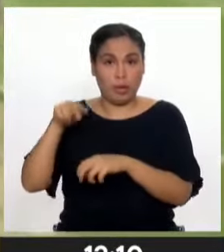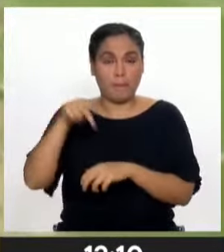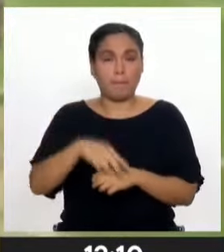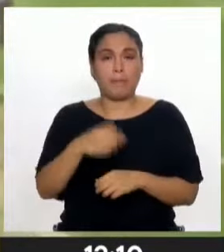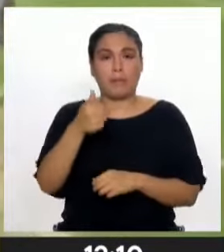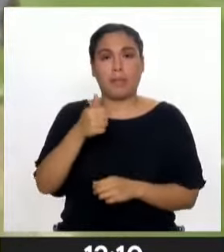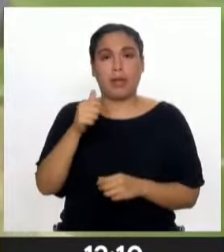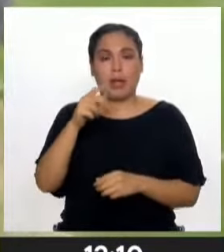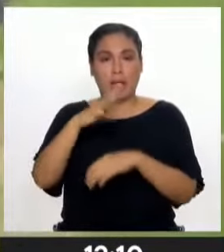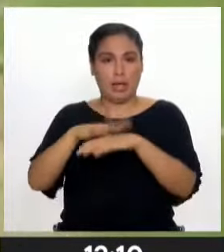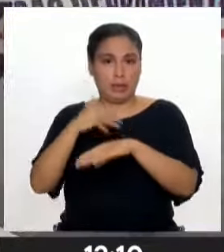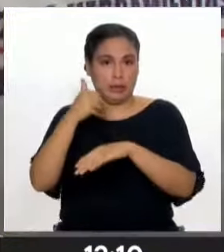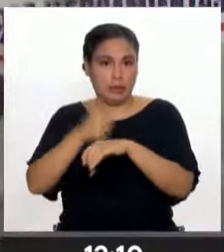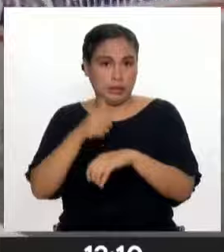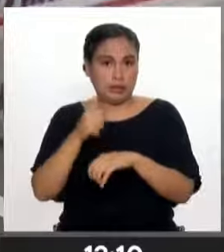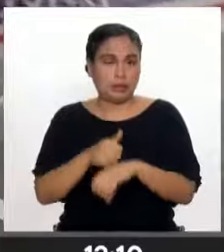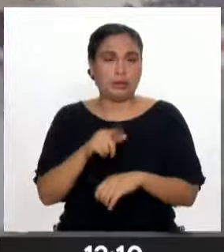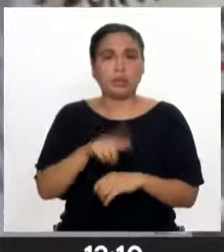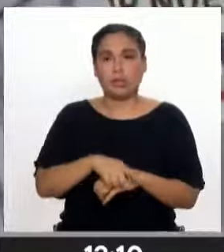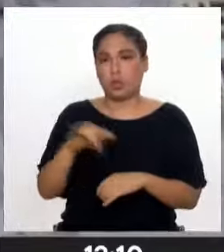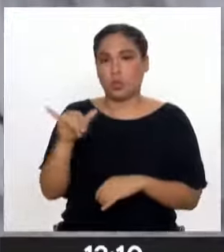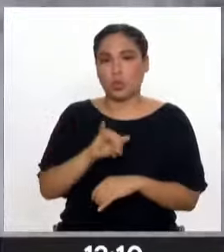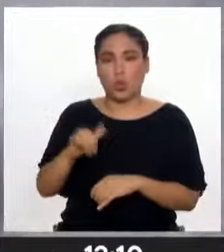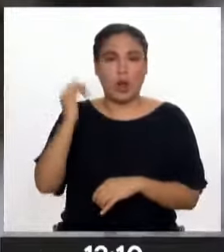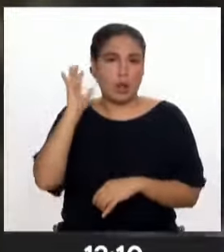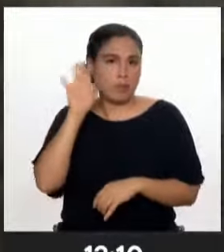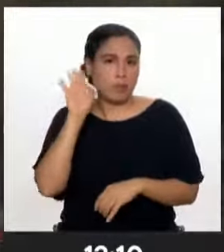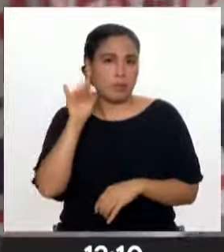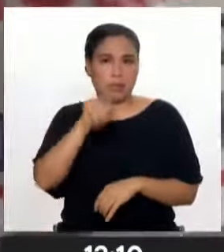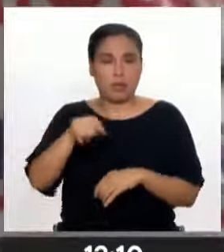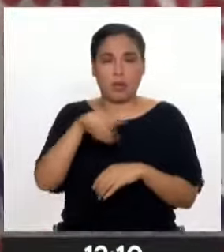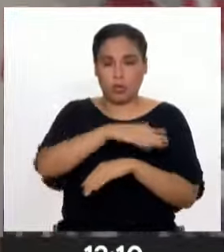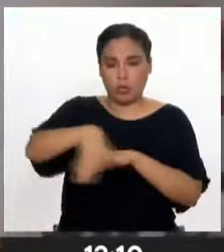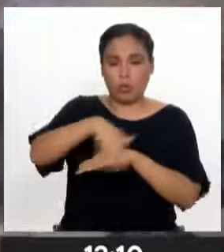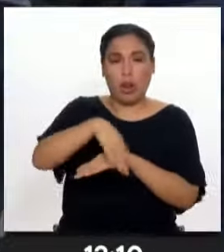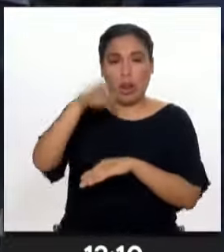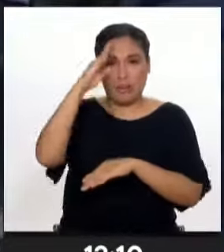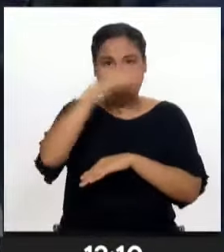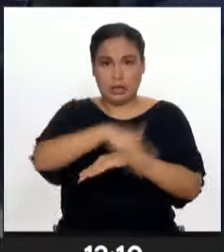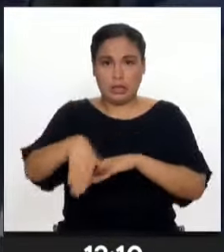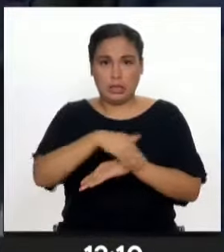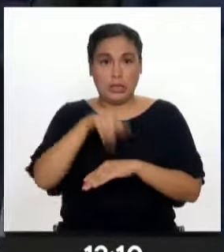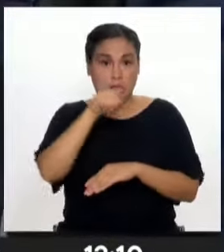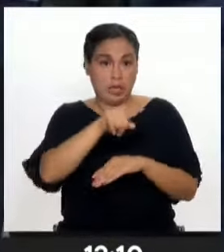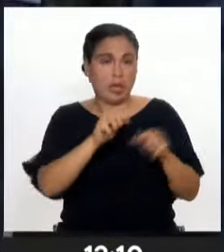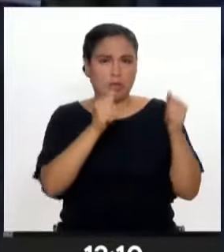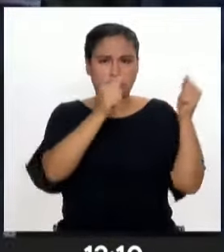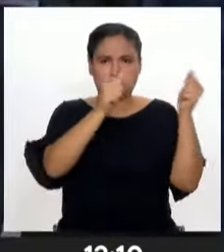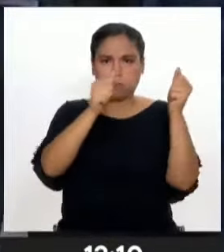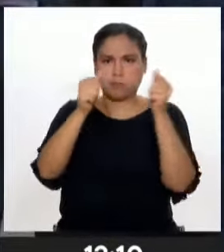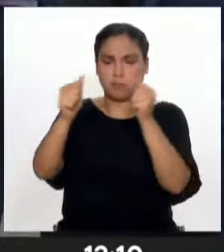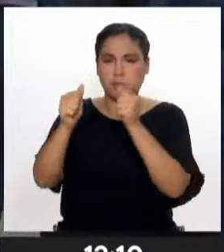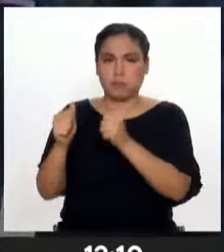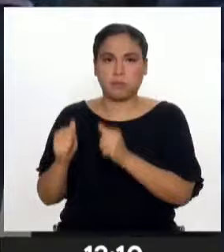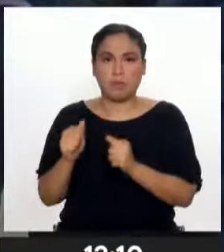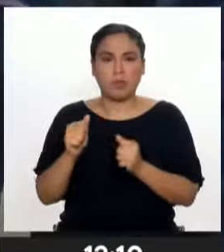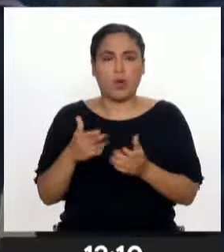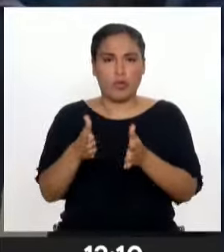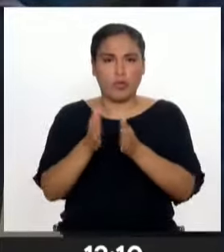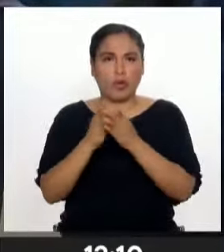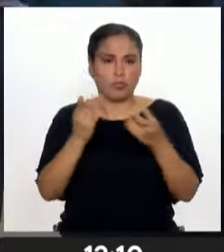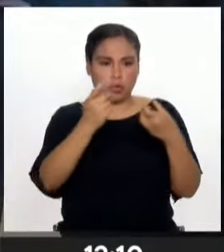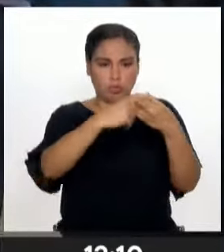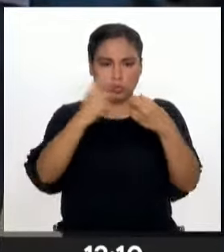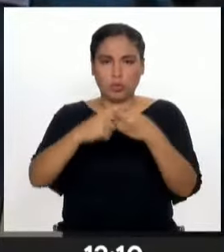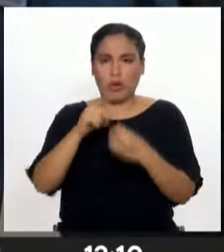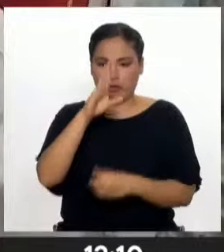Prado y La Marina, reportaron largas filas de pasajeros, ya que los colectiveros realizaron un paro pidiendo además integrarse a un